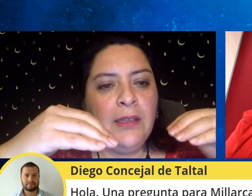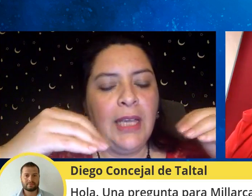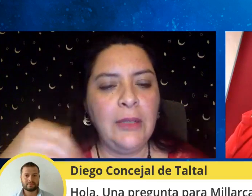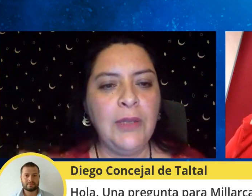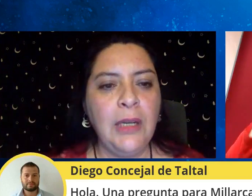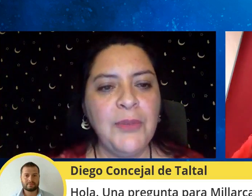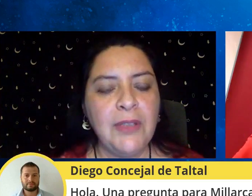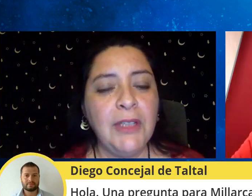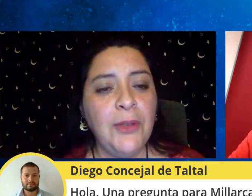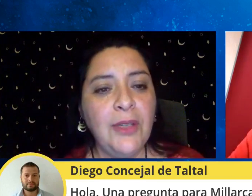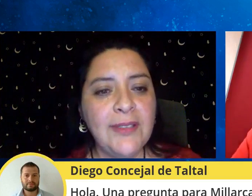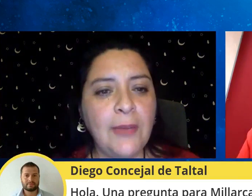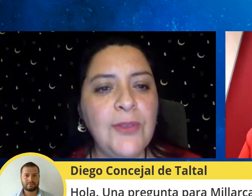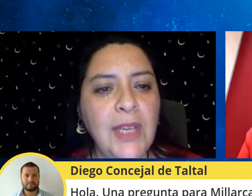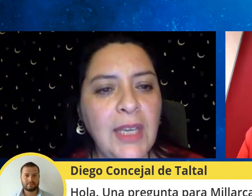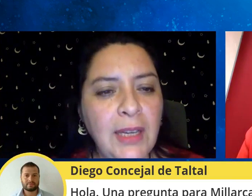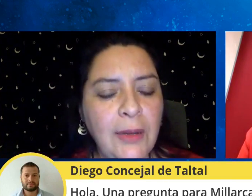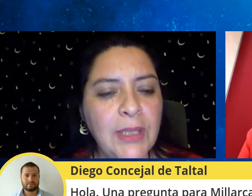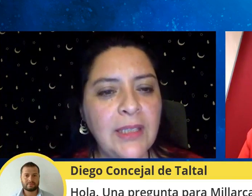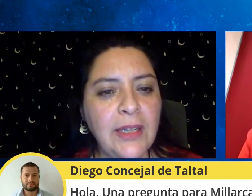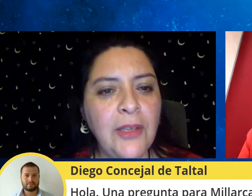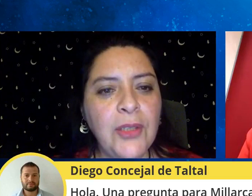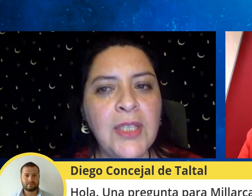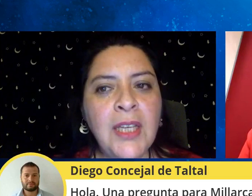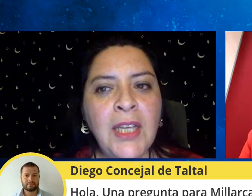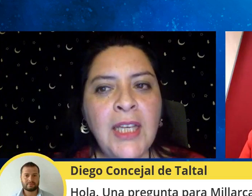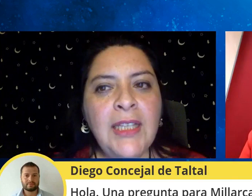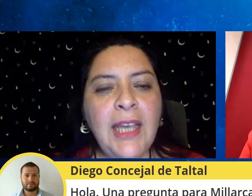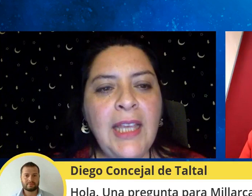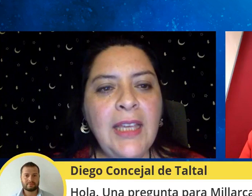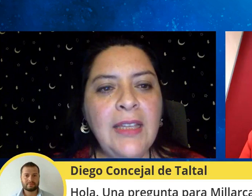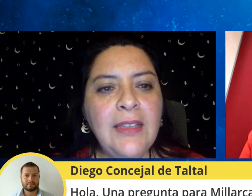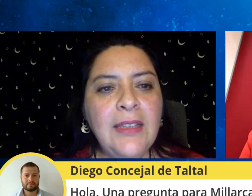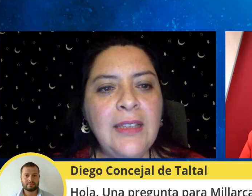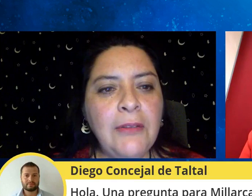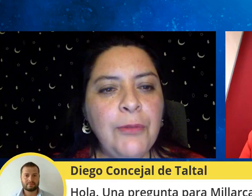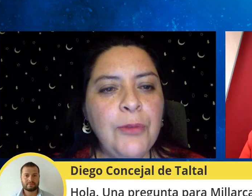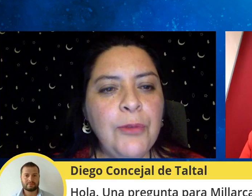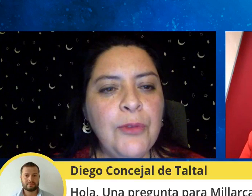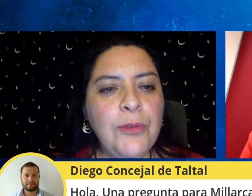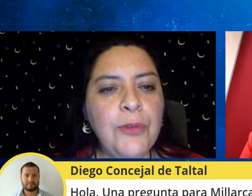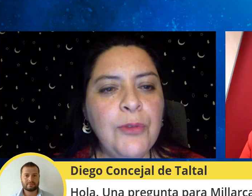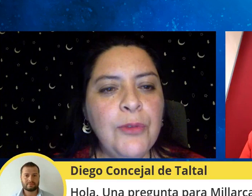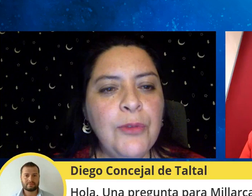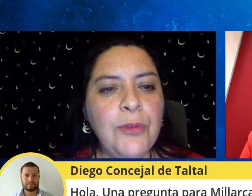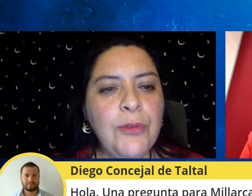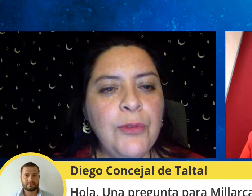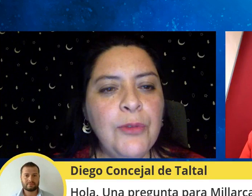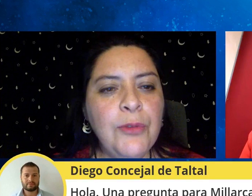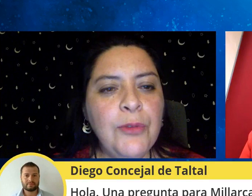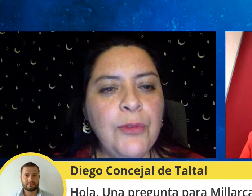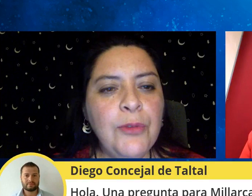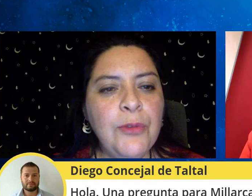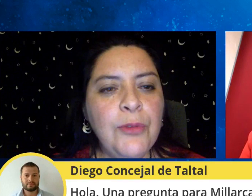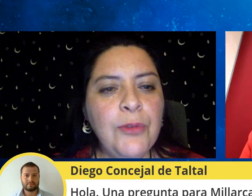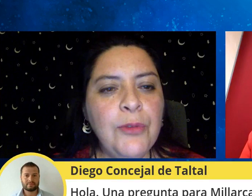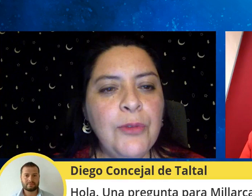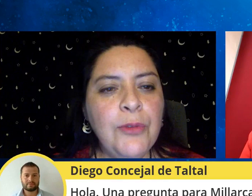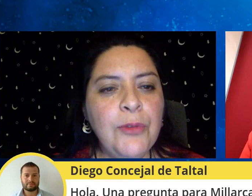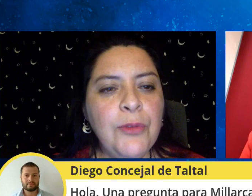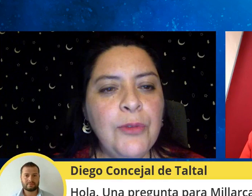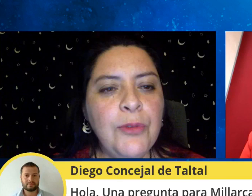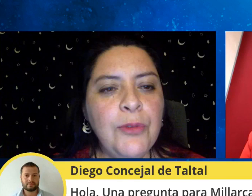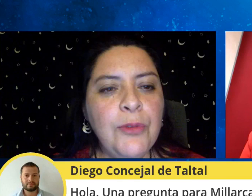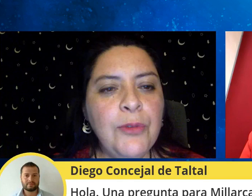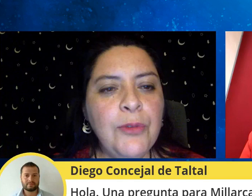hicimos en el Observatorio El Sauce, en la cuarta región, y ahí están funcionando unas cámaras